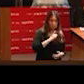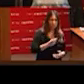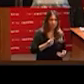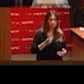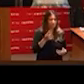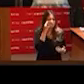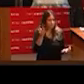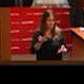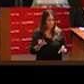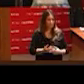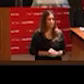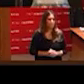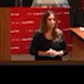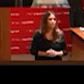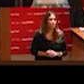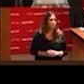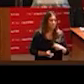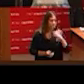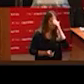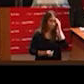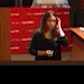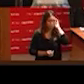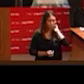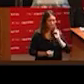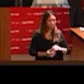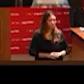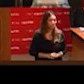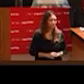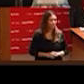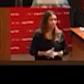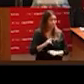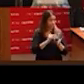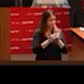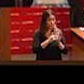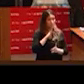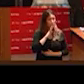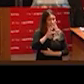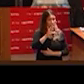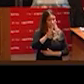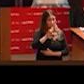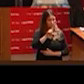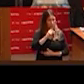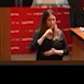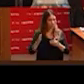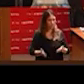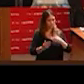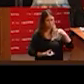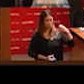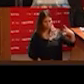de qué va todo esto no el proyecto Estela se estructura en cuatro fases